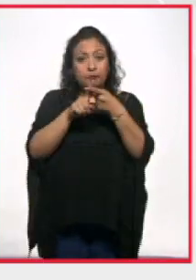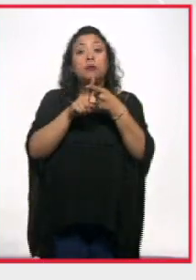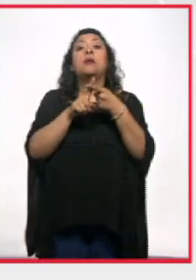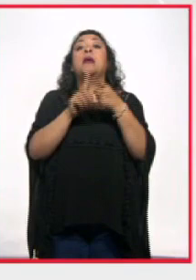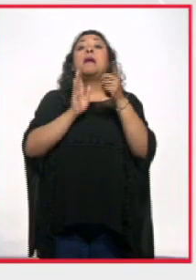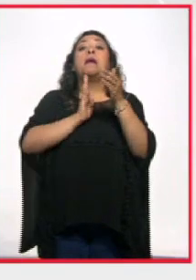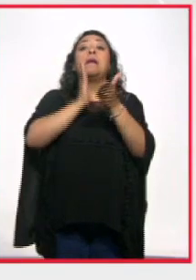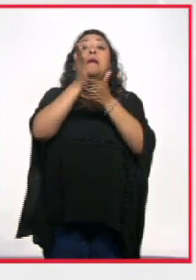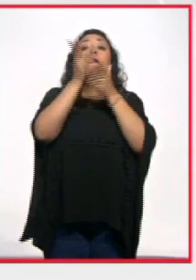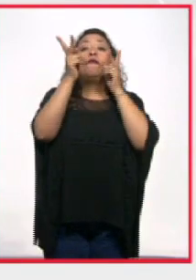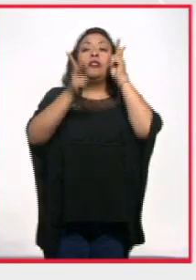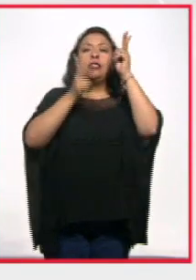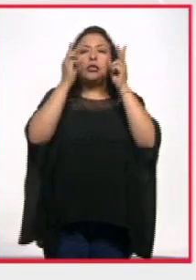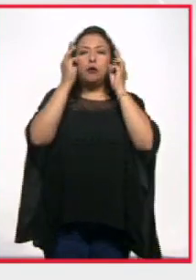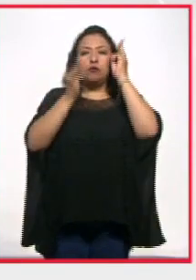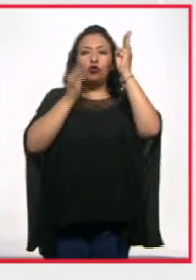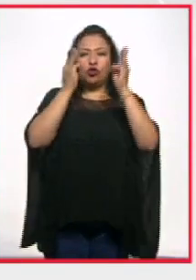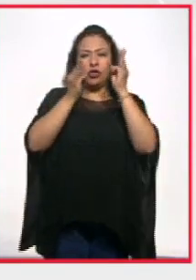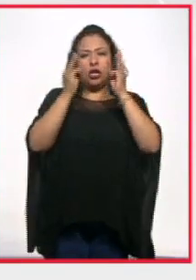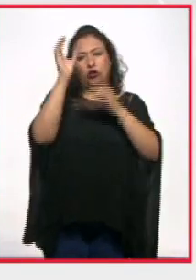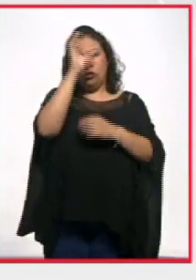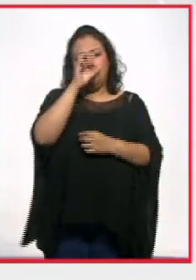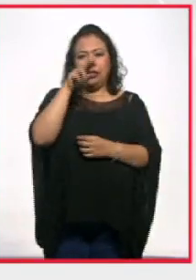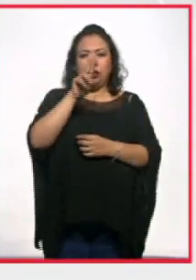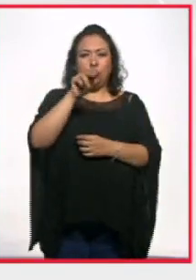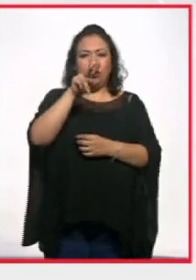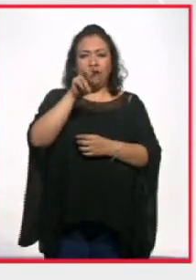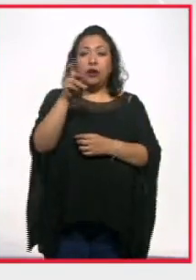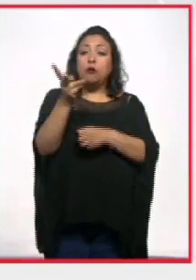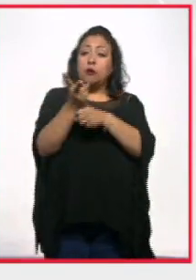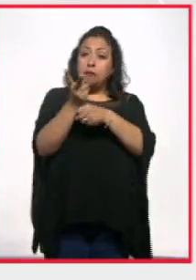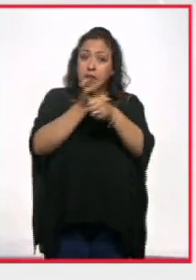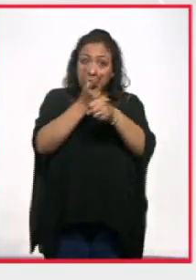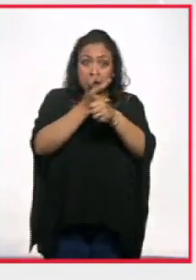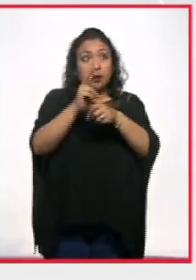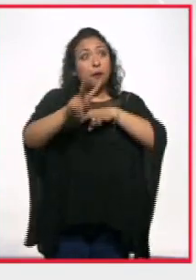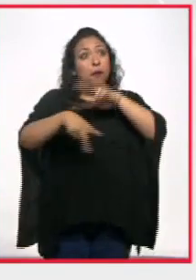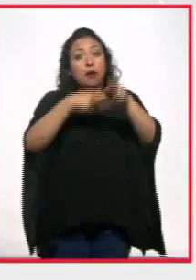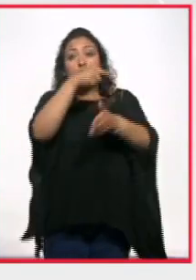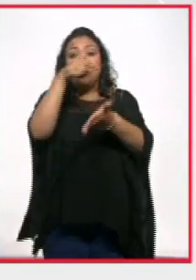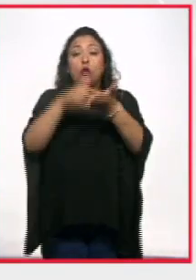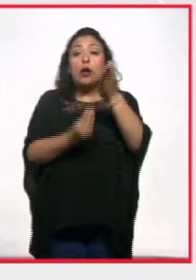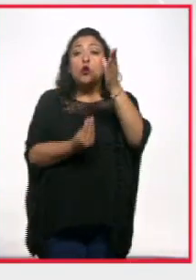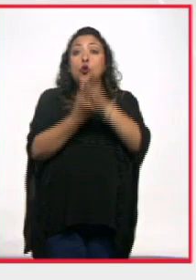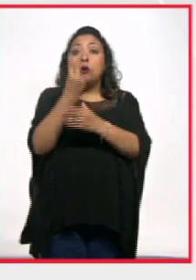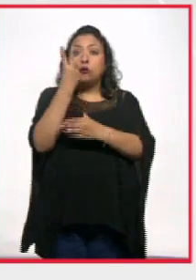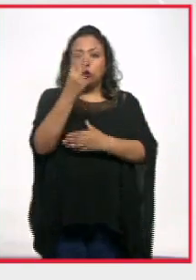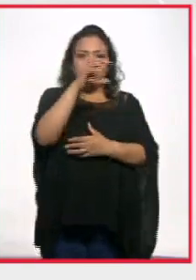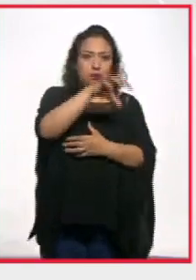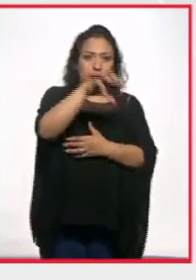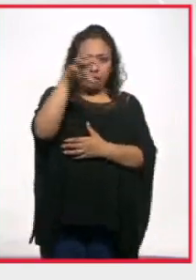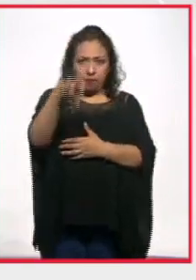a visitar el Museo de las Ciencias Universum porque nos invita a recorrer dos nuevos espacios.